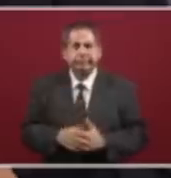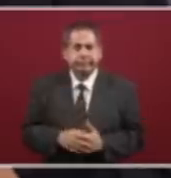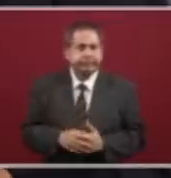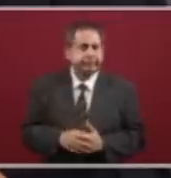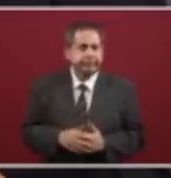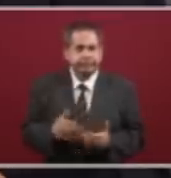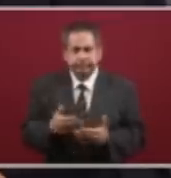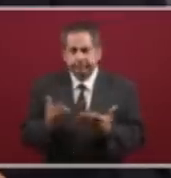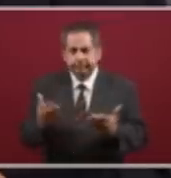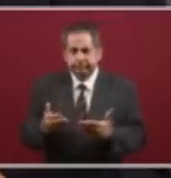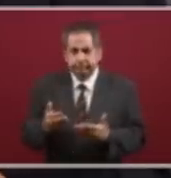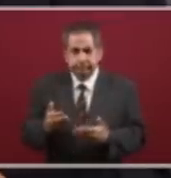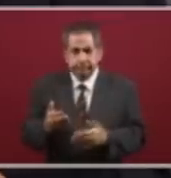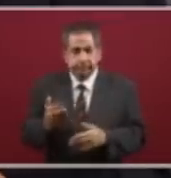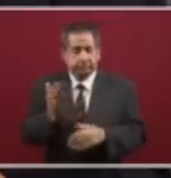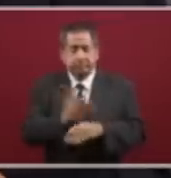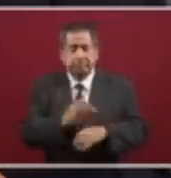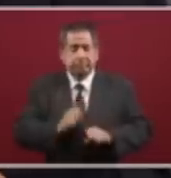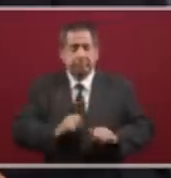impunidad